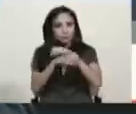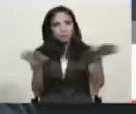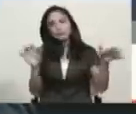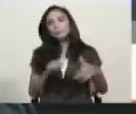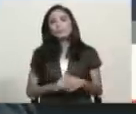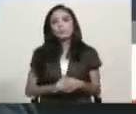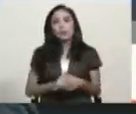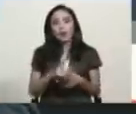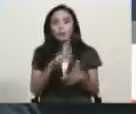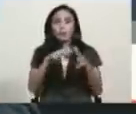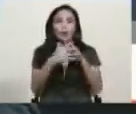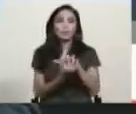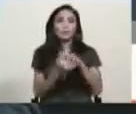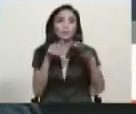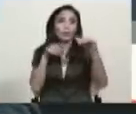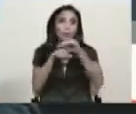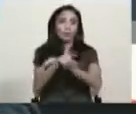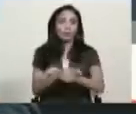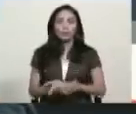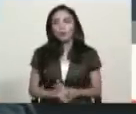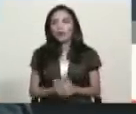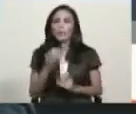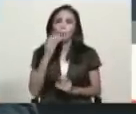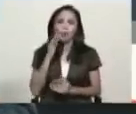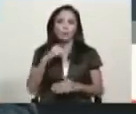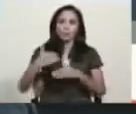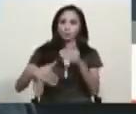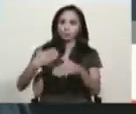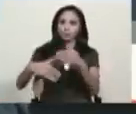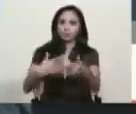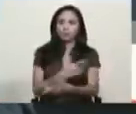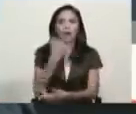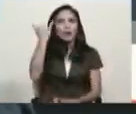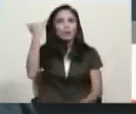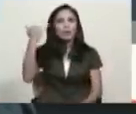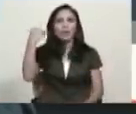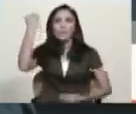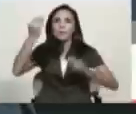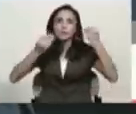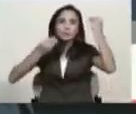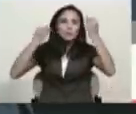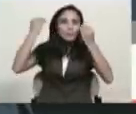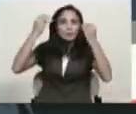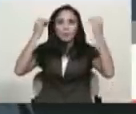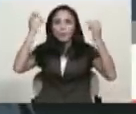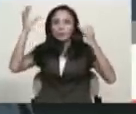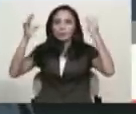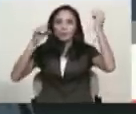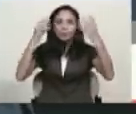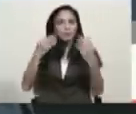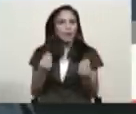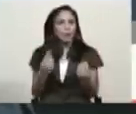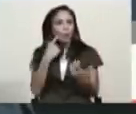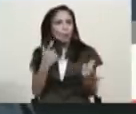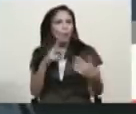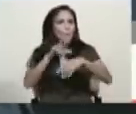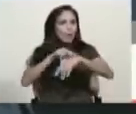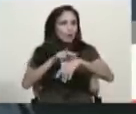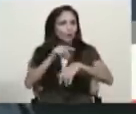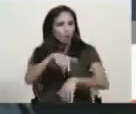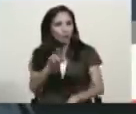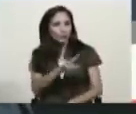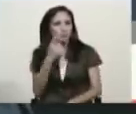misión Barrio Adentro, se empezó a pensar en la formación de los médicos